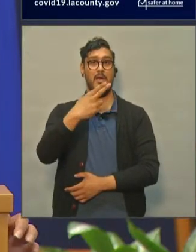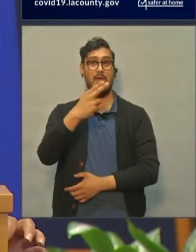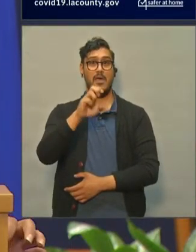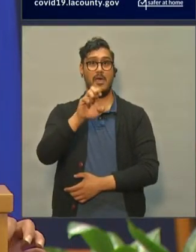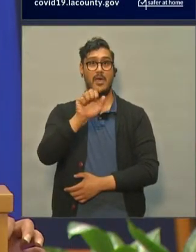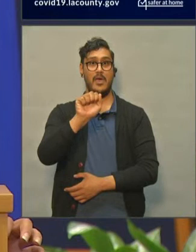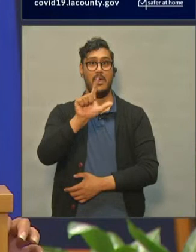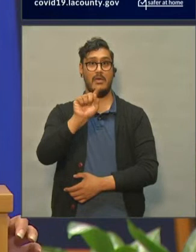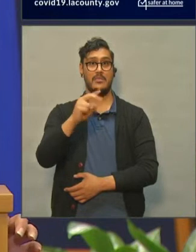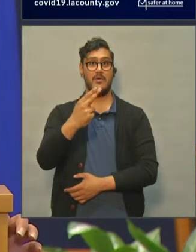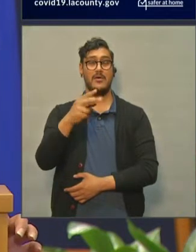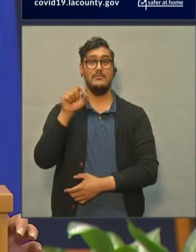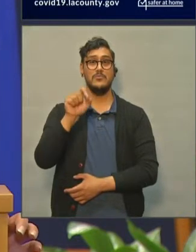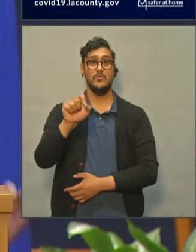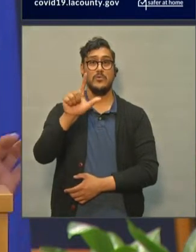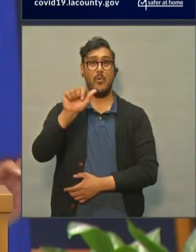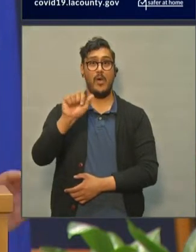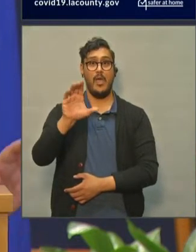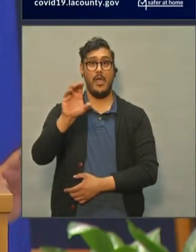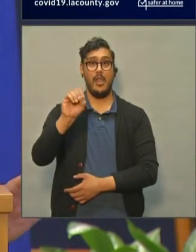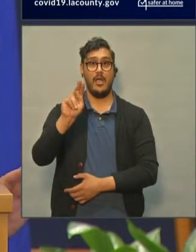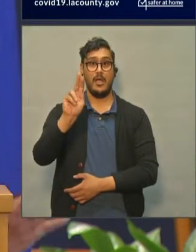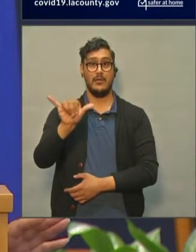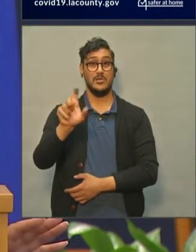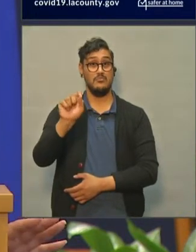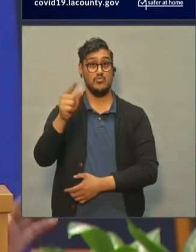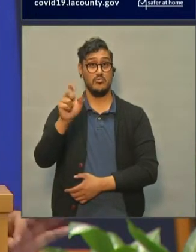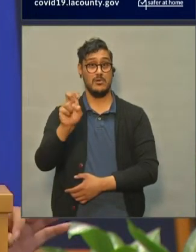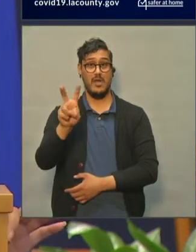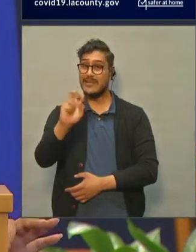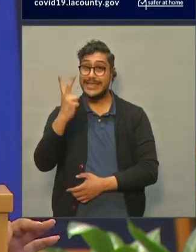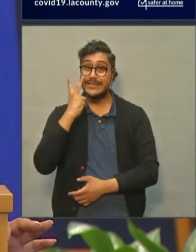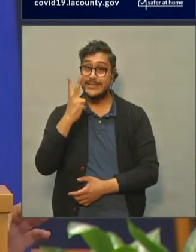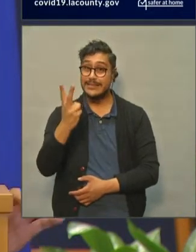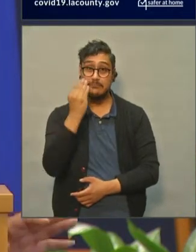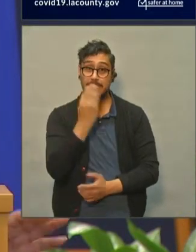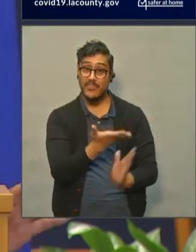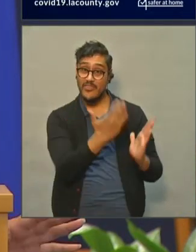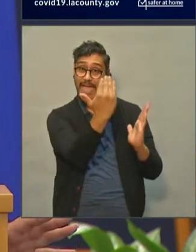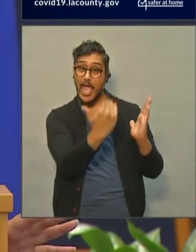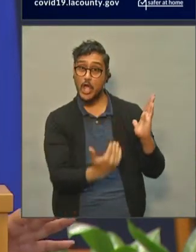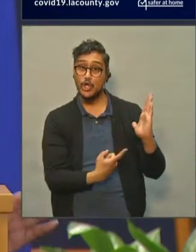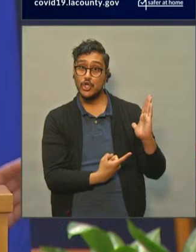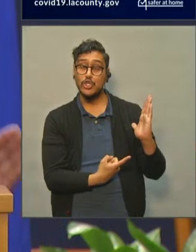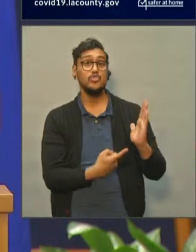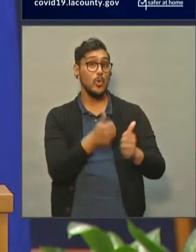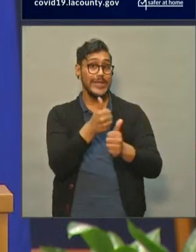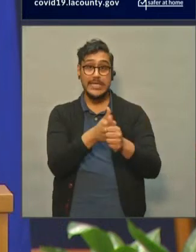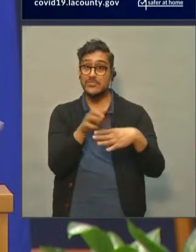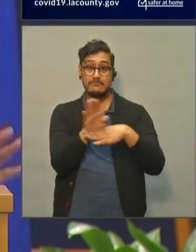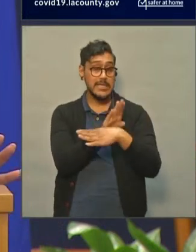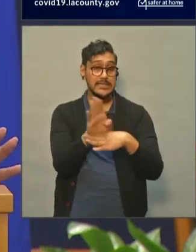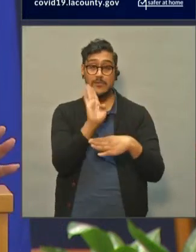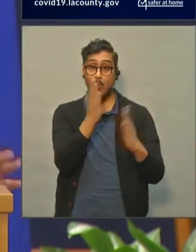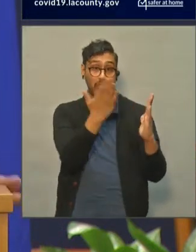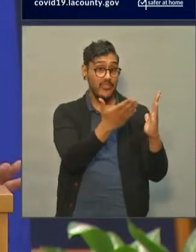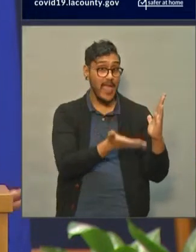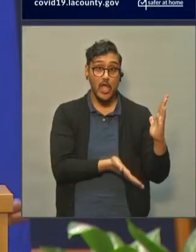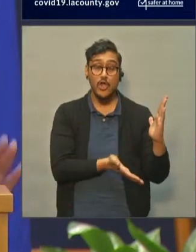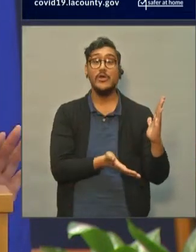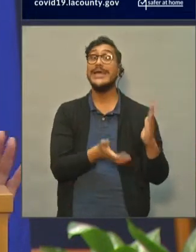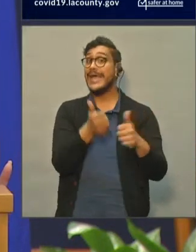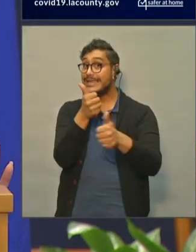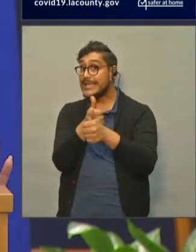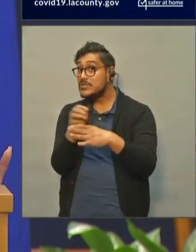publichealth.lacounty.gov. Pueden verlas ahí y todo lo que hacen cada negocio está en ese protocolo y también cada negocio